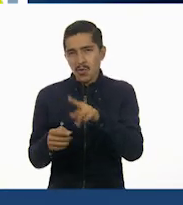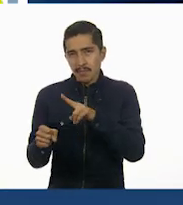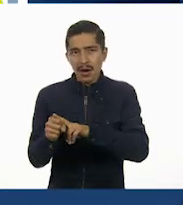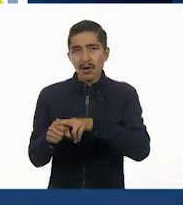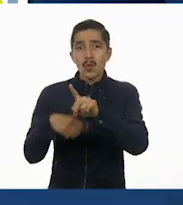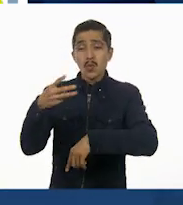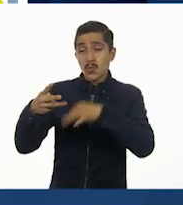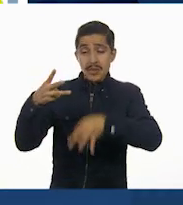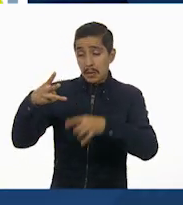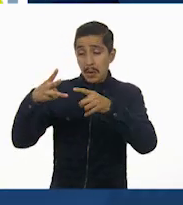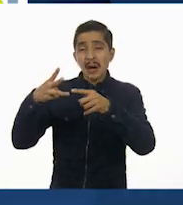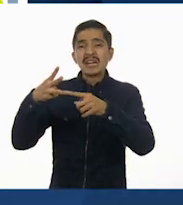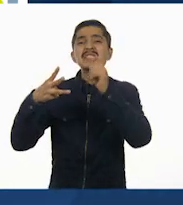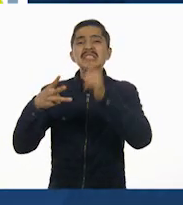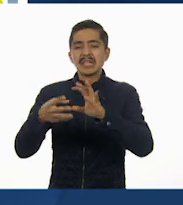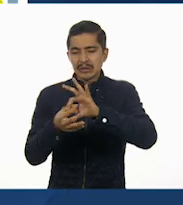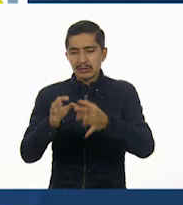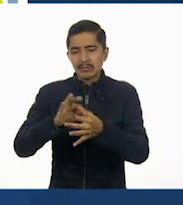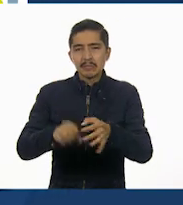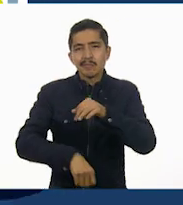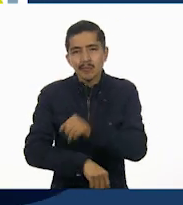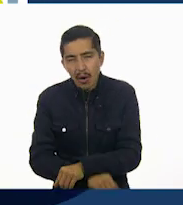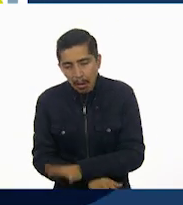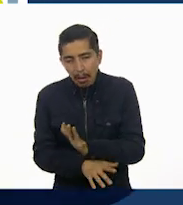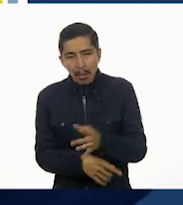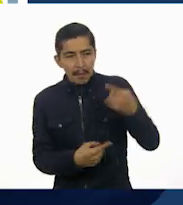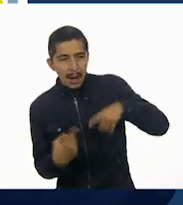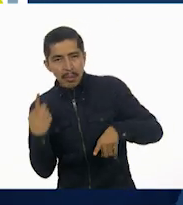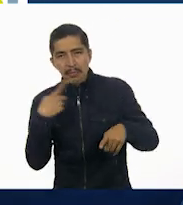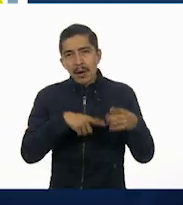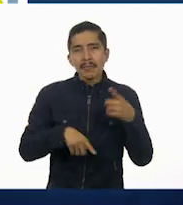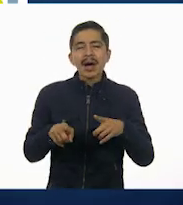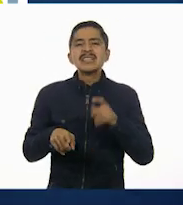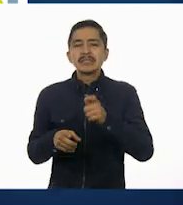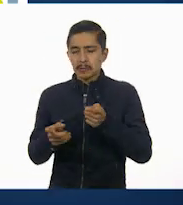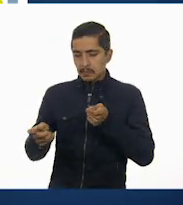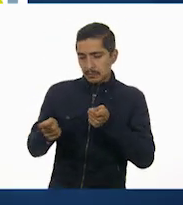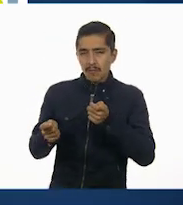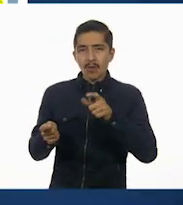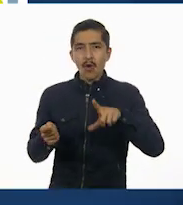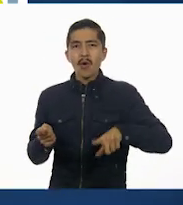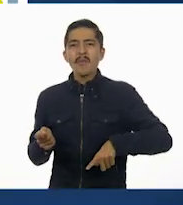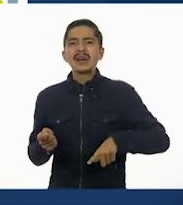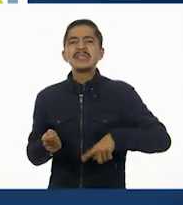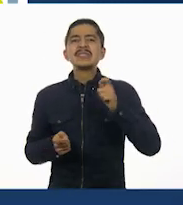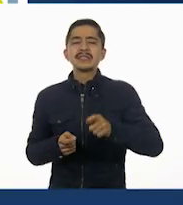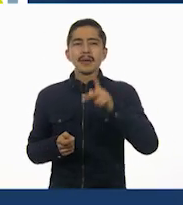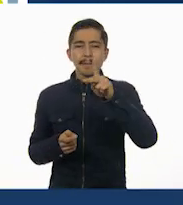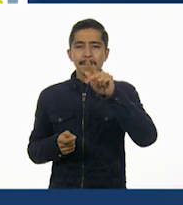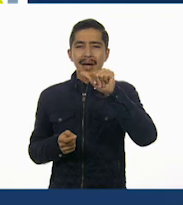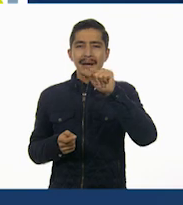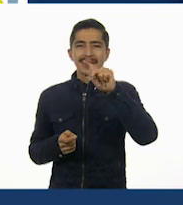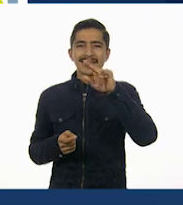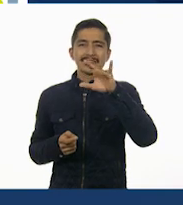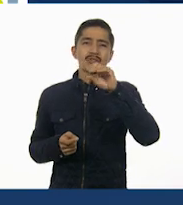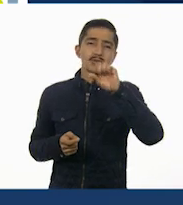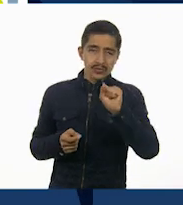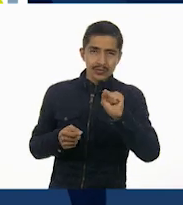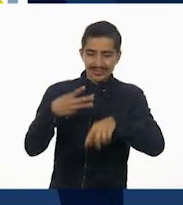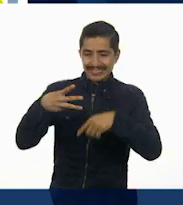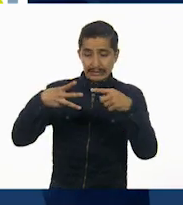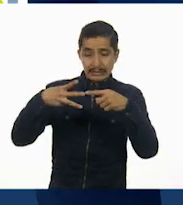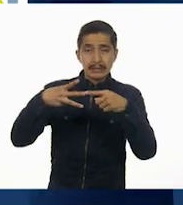los esclavos. Obvio, quienes se encargaron de controlar el gobierno o Estado fueron los patricios. Y yo investigué sobre